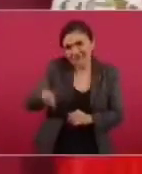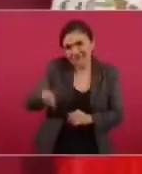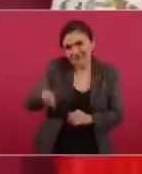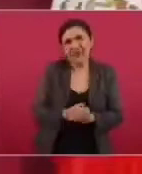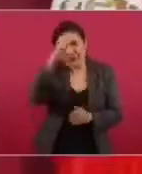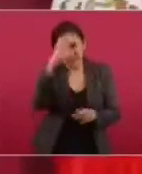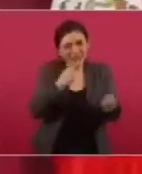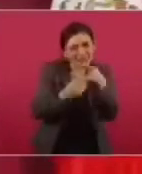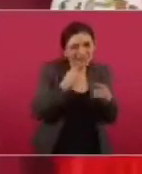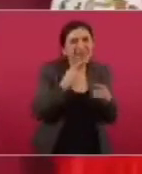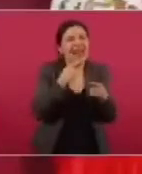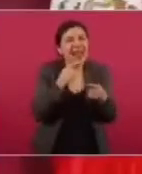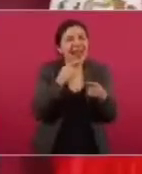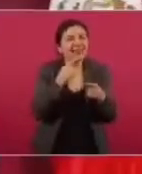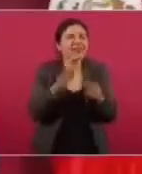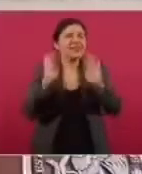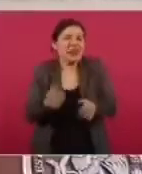hablando de que ahora sí,